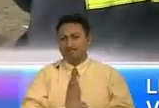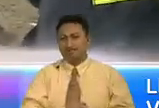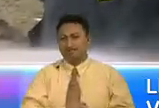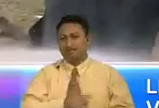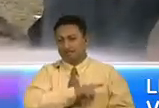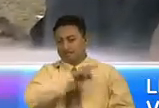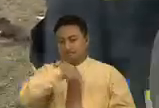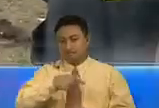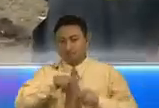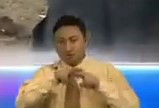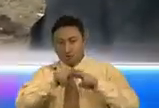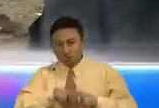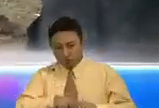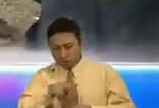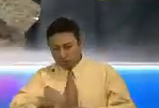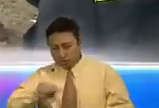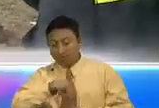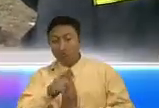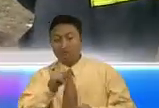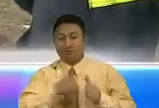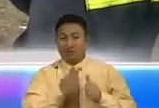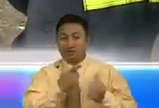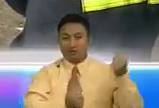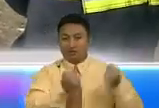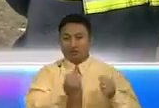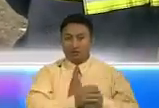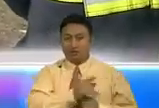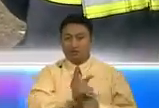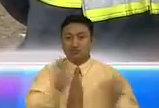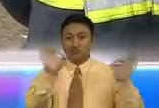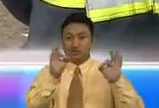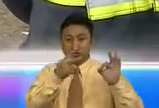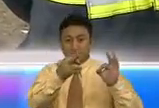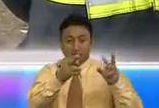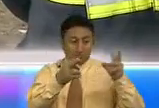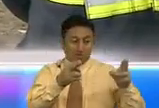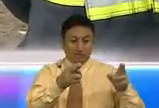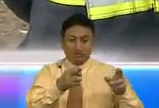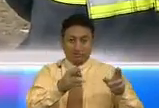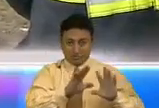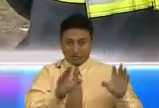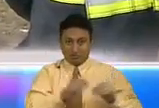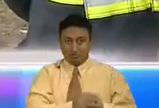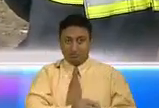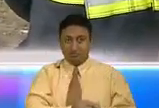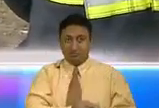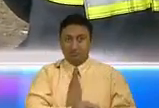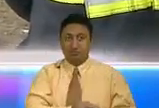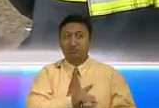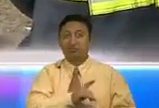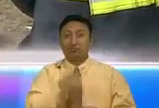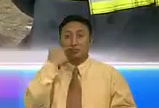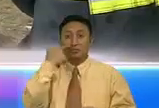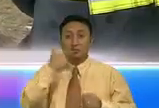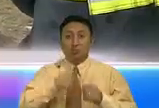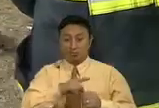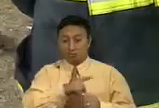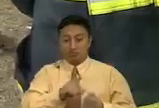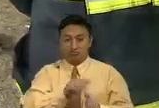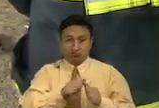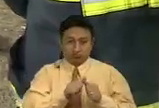realizamos una inspección al vehículo para desconectar la energía de la batería y verificar que el combustible del tanque no